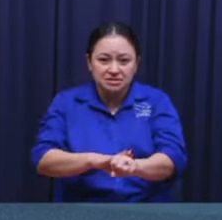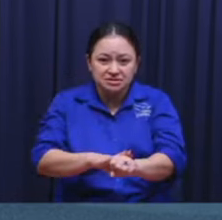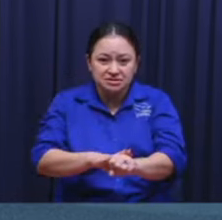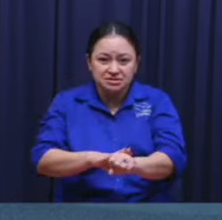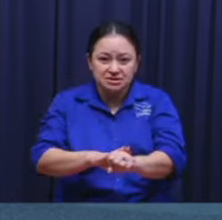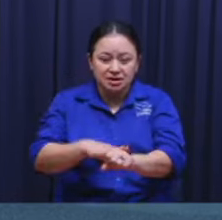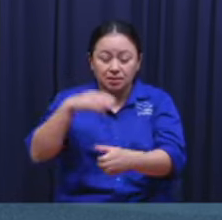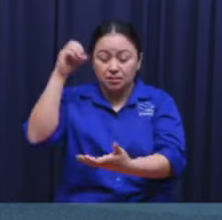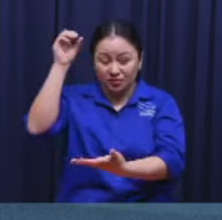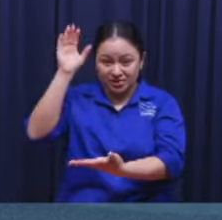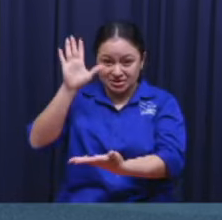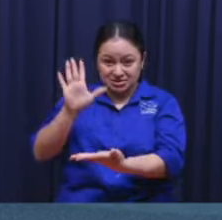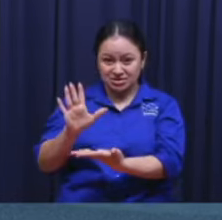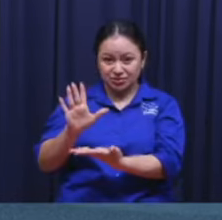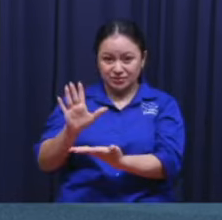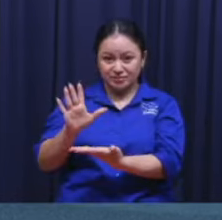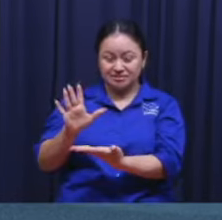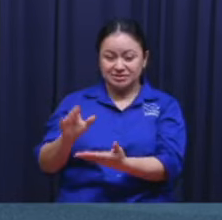¿Sí me va a entender?